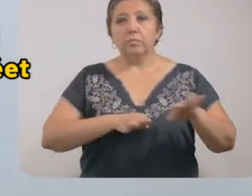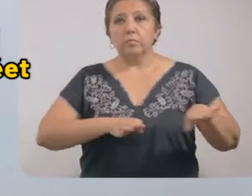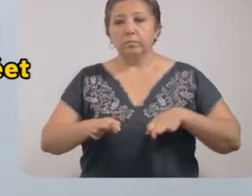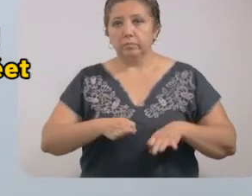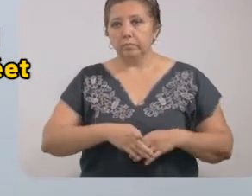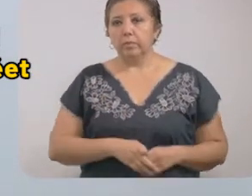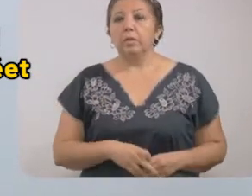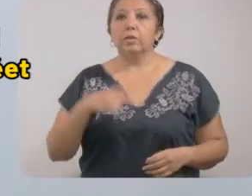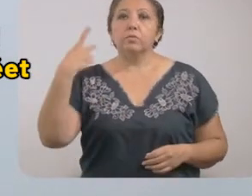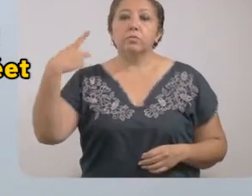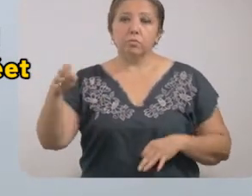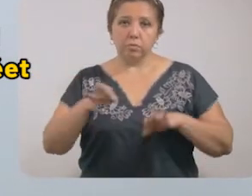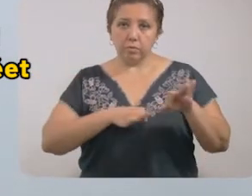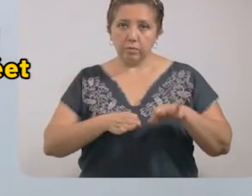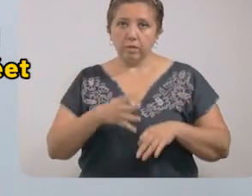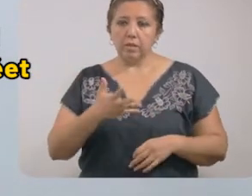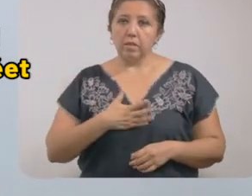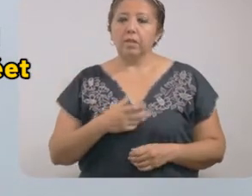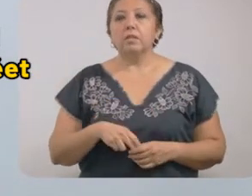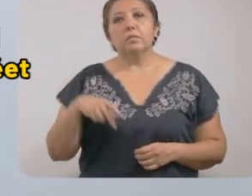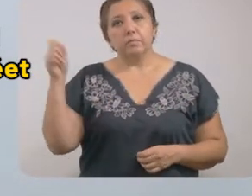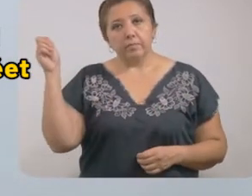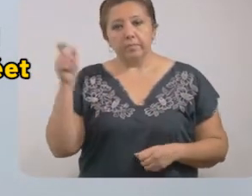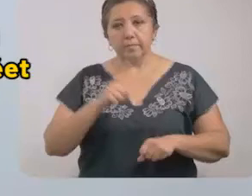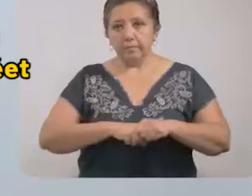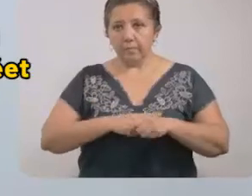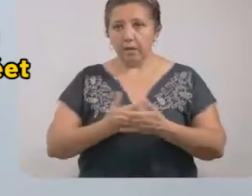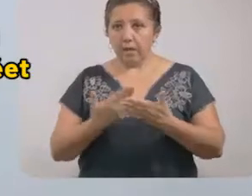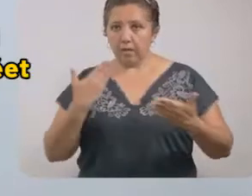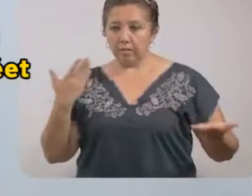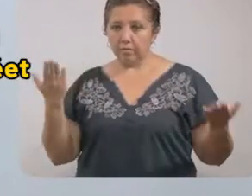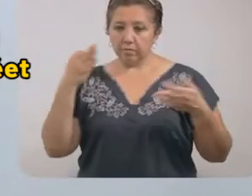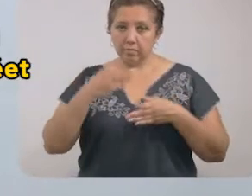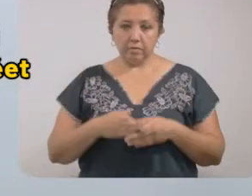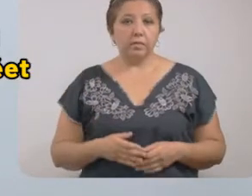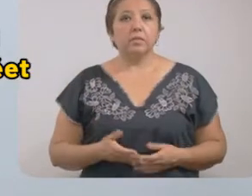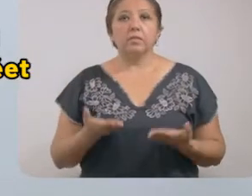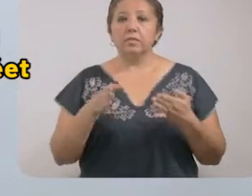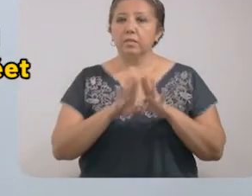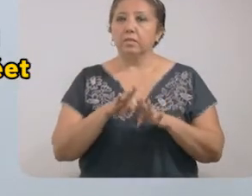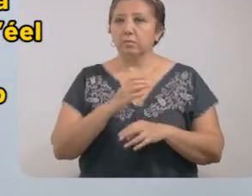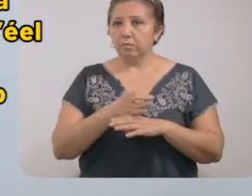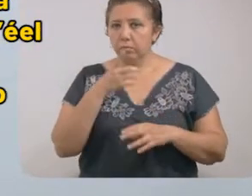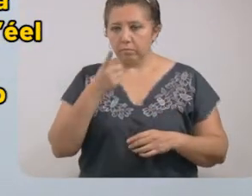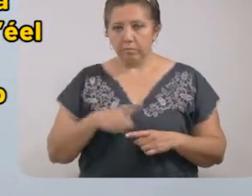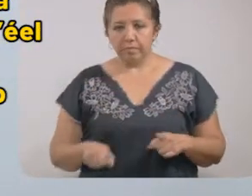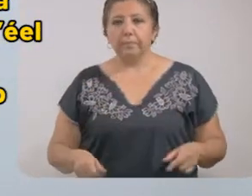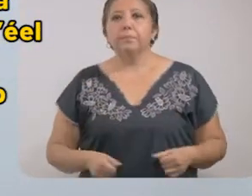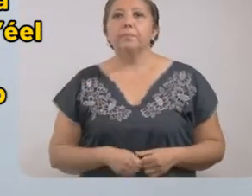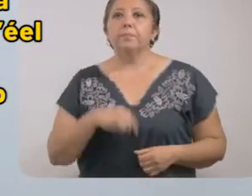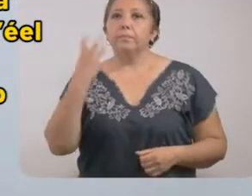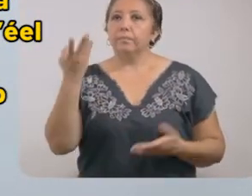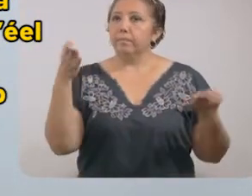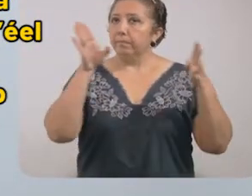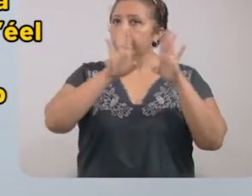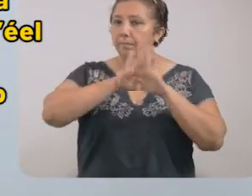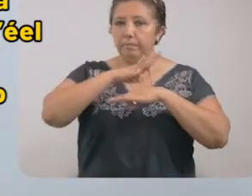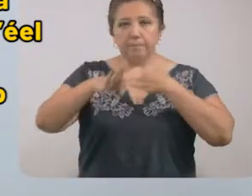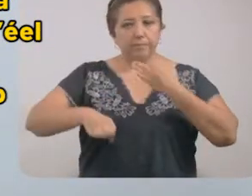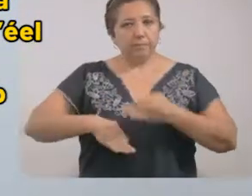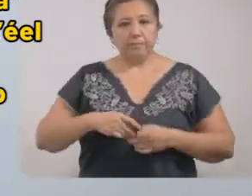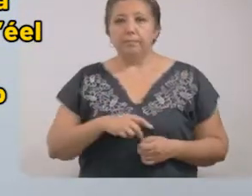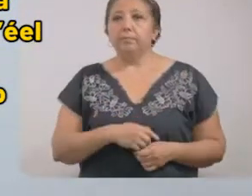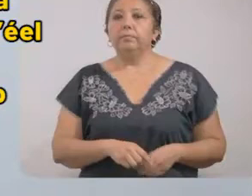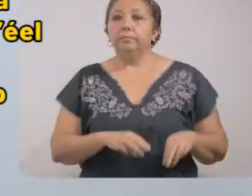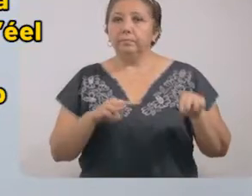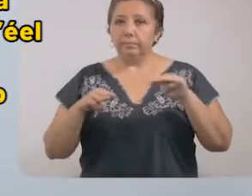laborales para que sus trabajadores tengan su salida a tiempo antes de los cierres viales ya mencionados. 3. Se cierran todas las marinas